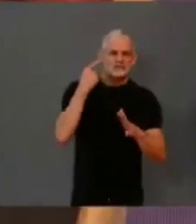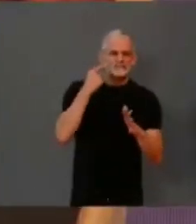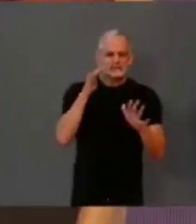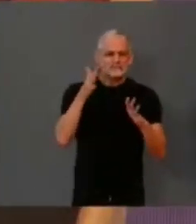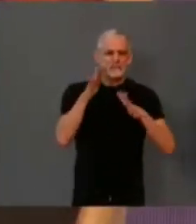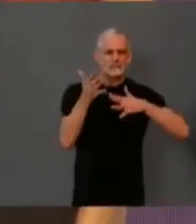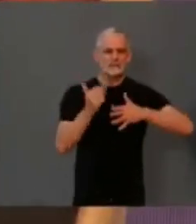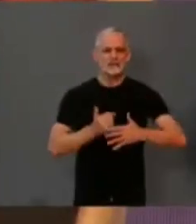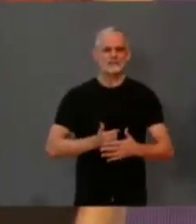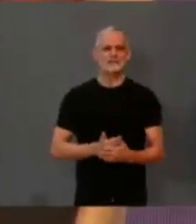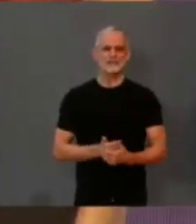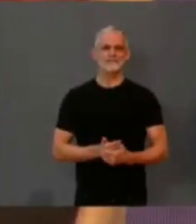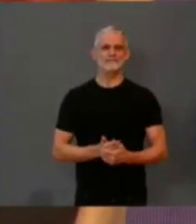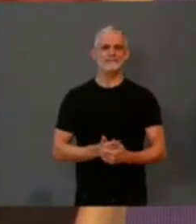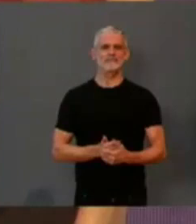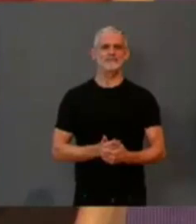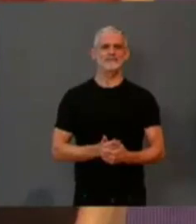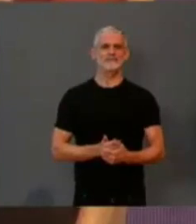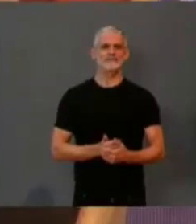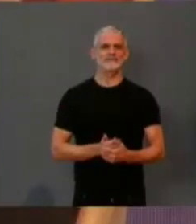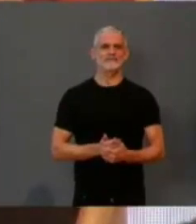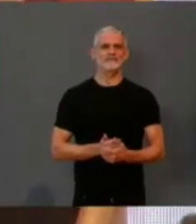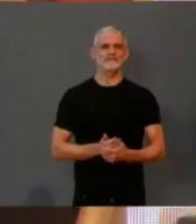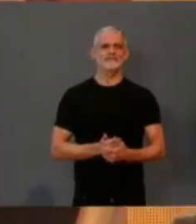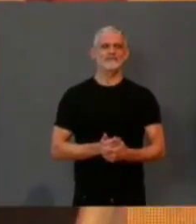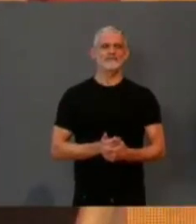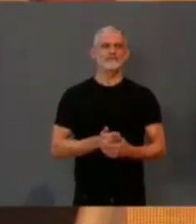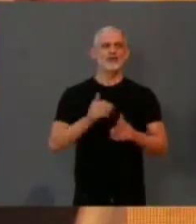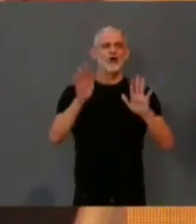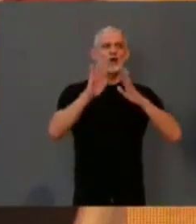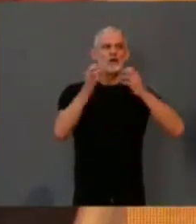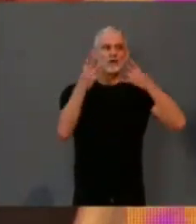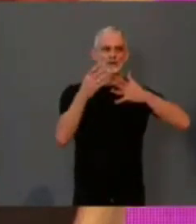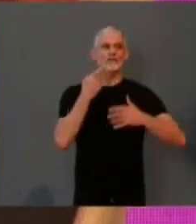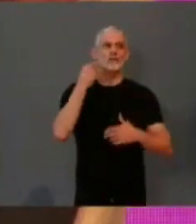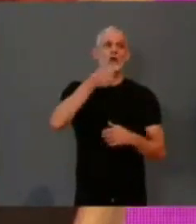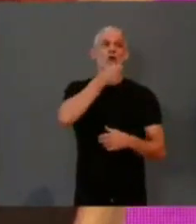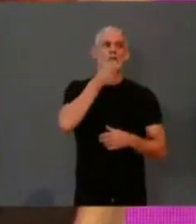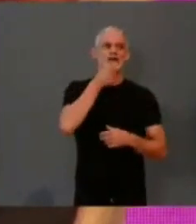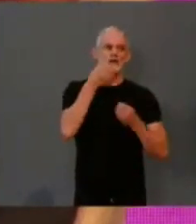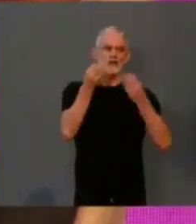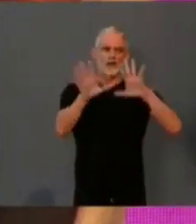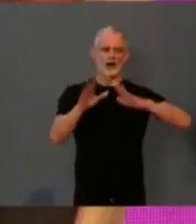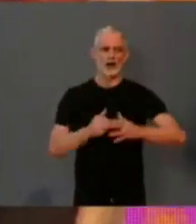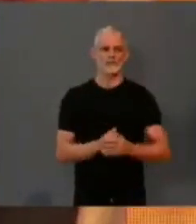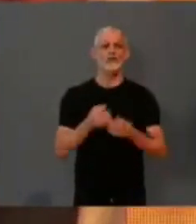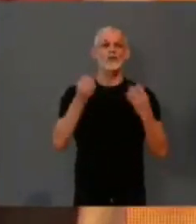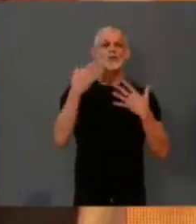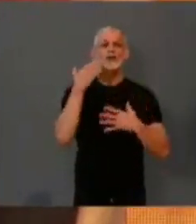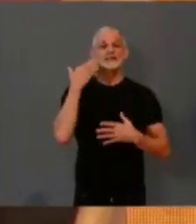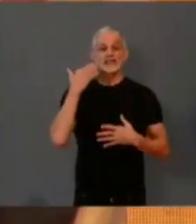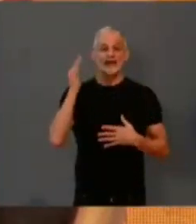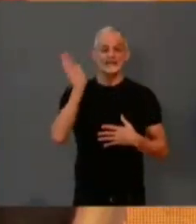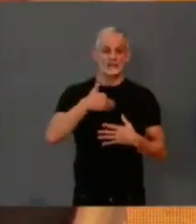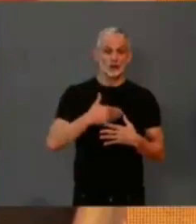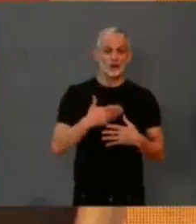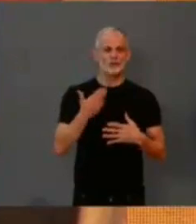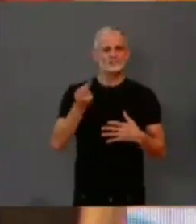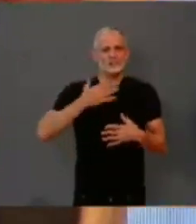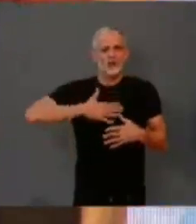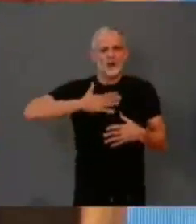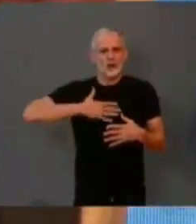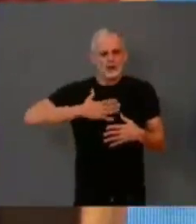a ver Hola hola este está mejor sí ahí está bueno Buenas tardes Un